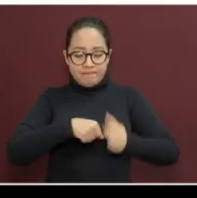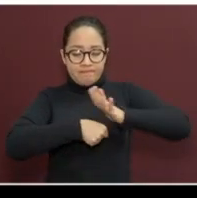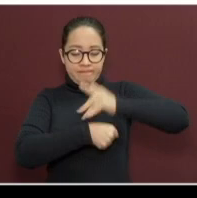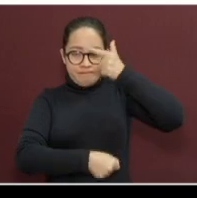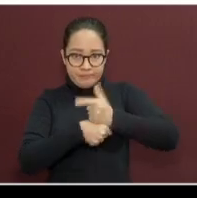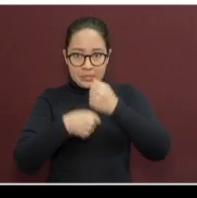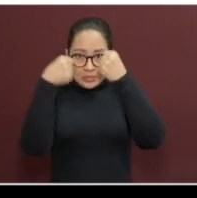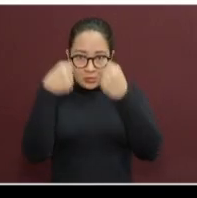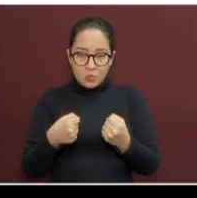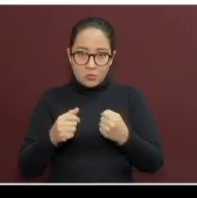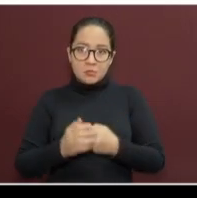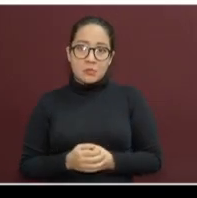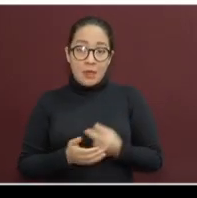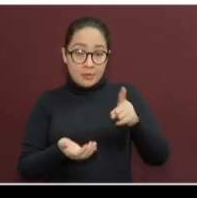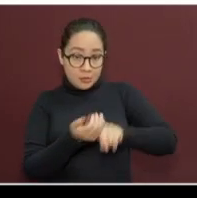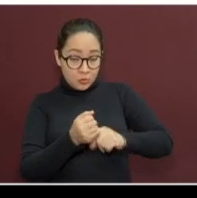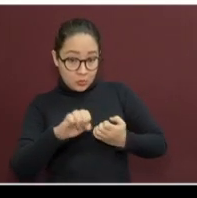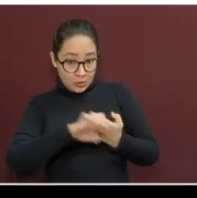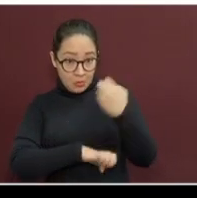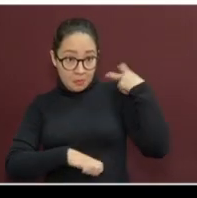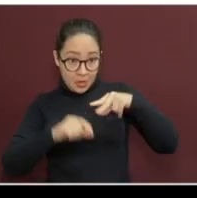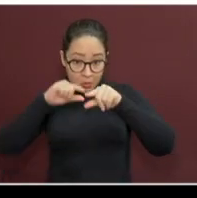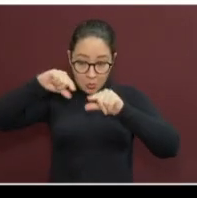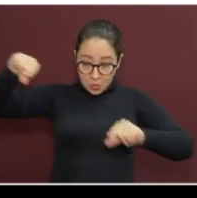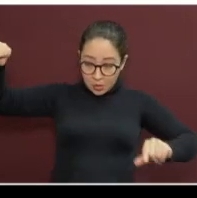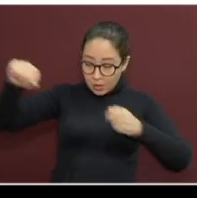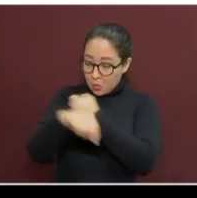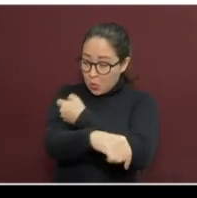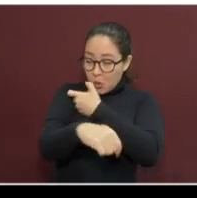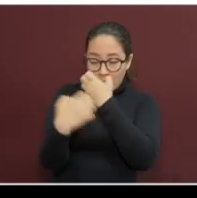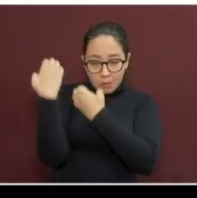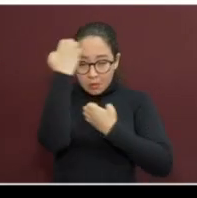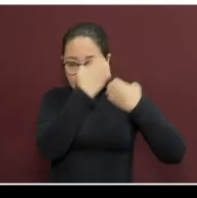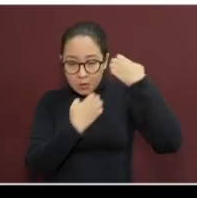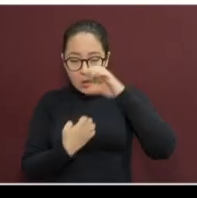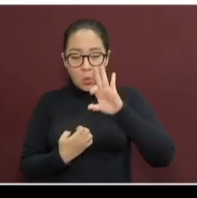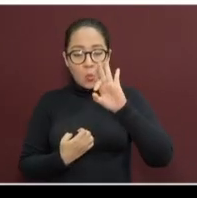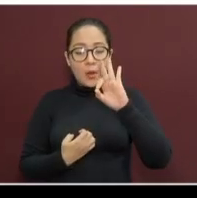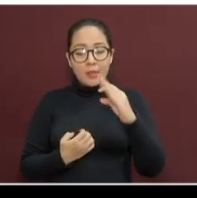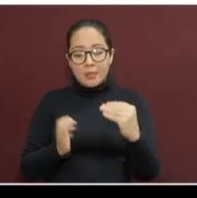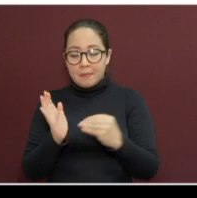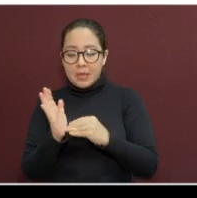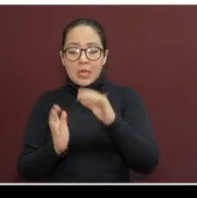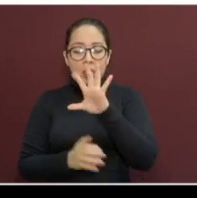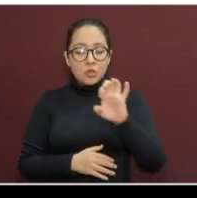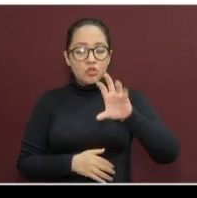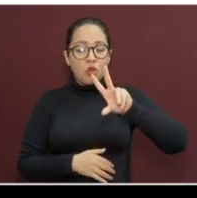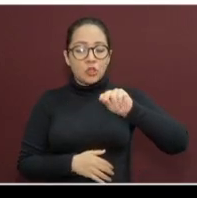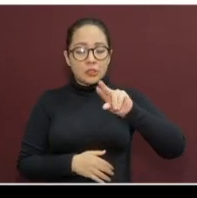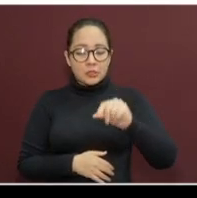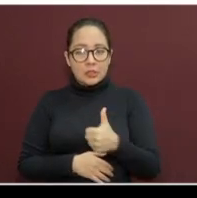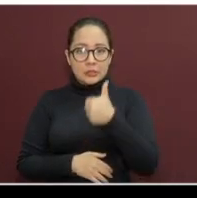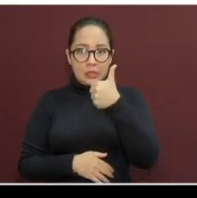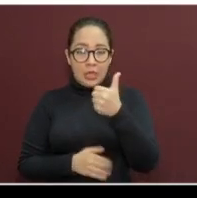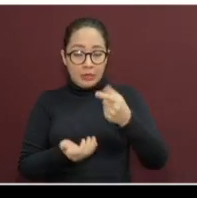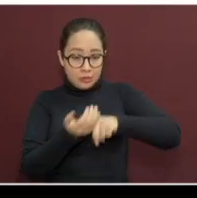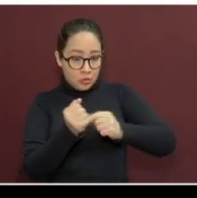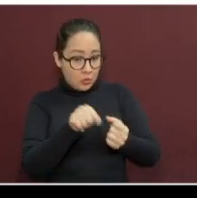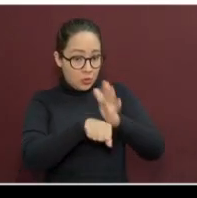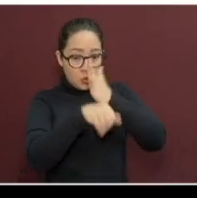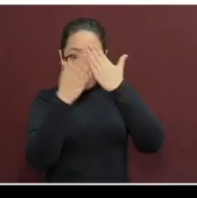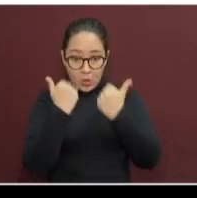19 en el estado se han estudiado 40 1586 con resultado negativo